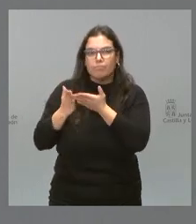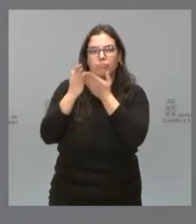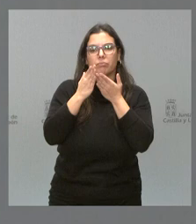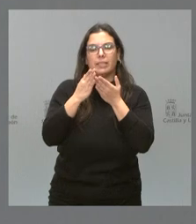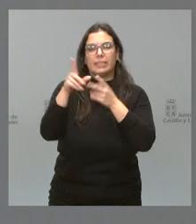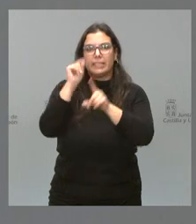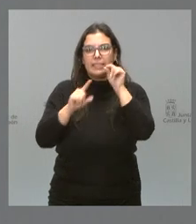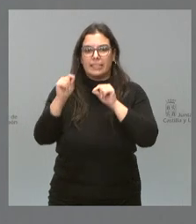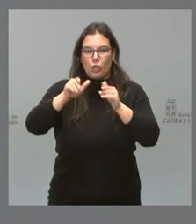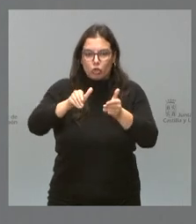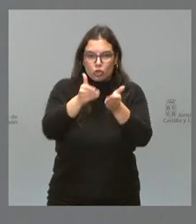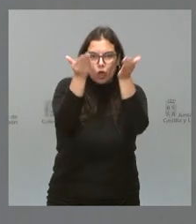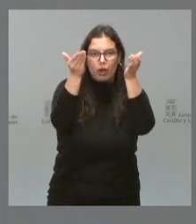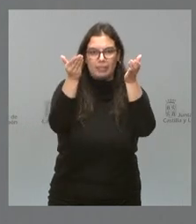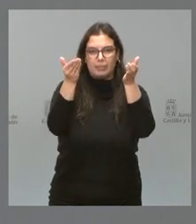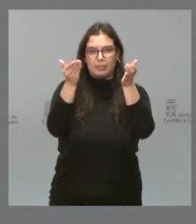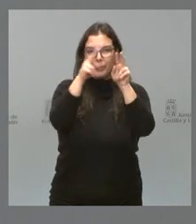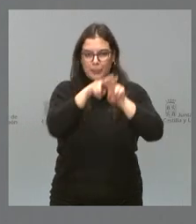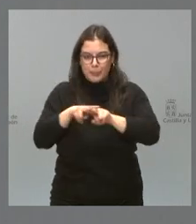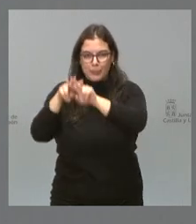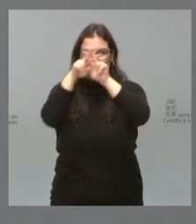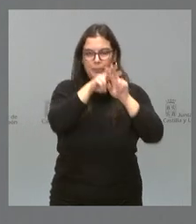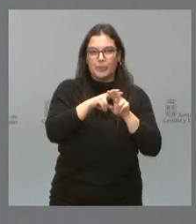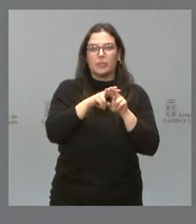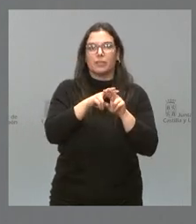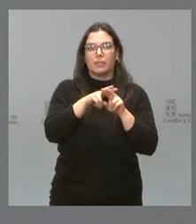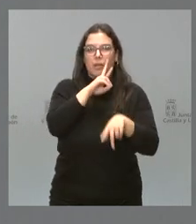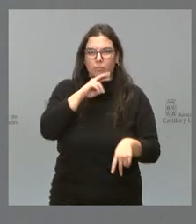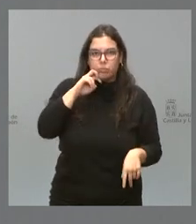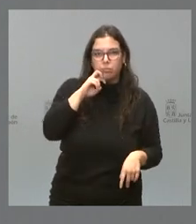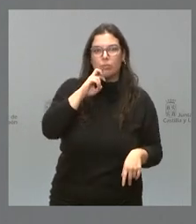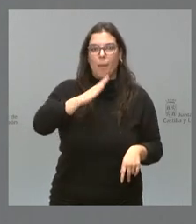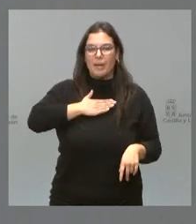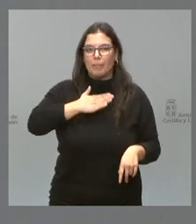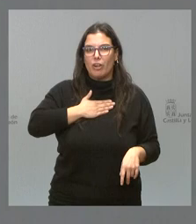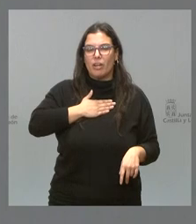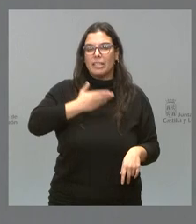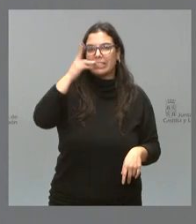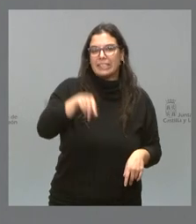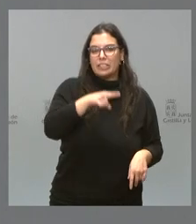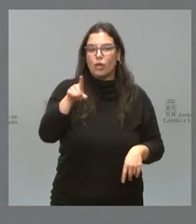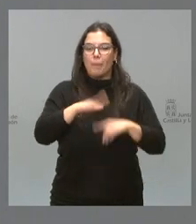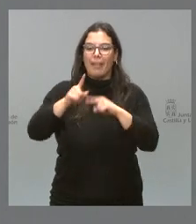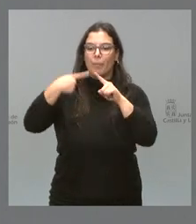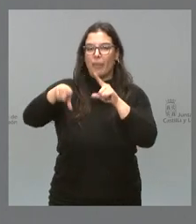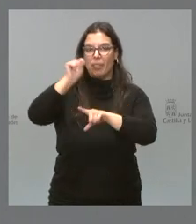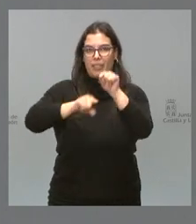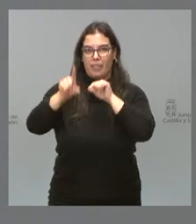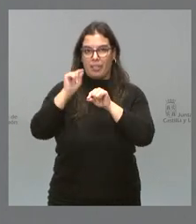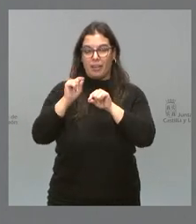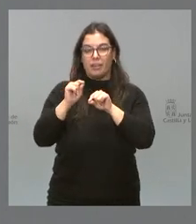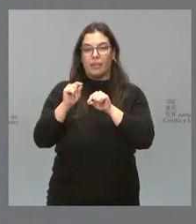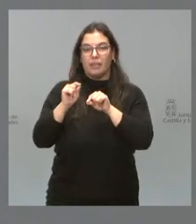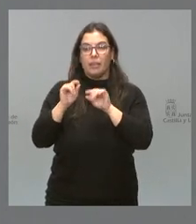Cuál es el contenido de las mismas la situación desde el punto de vista de su valor patrimonial para ir tomando decisiones Pero esto no está de modo alguno